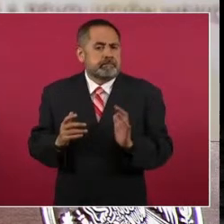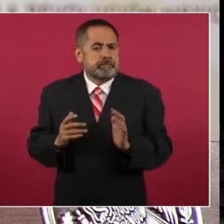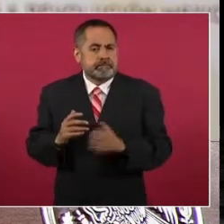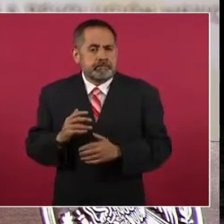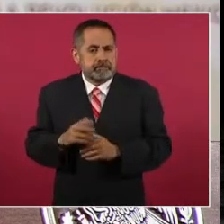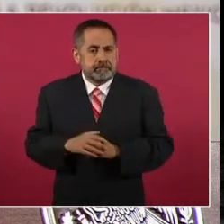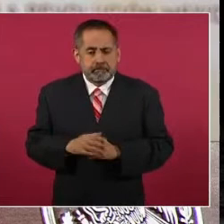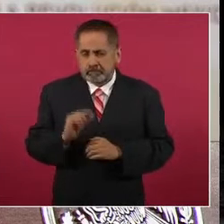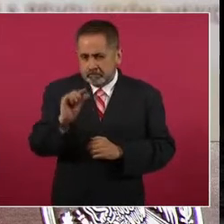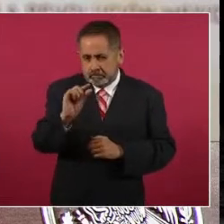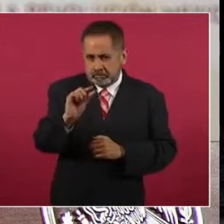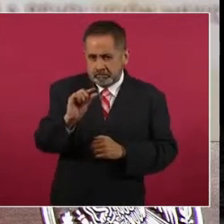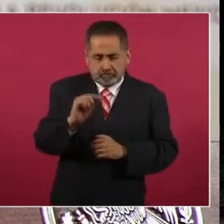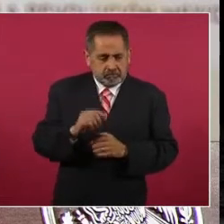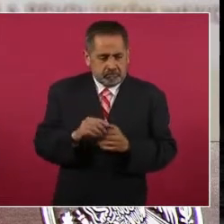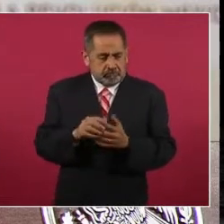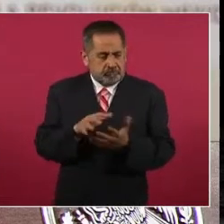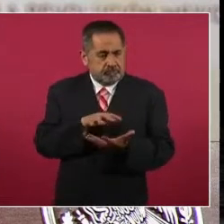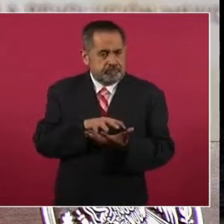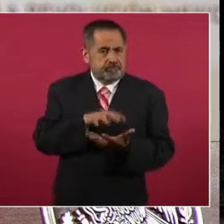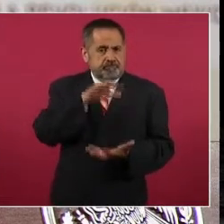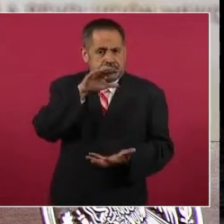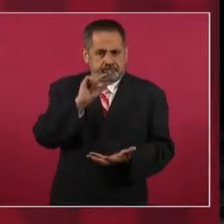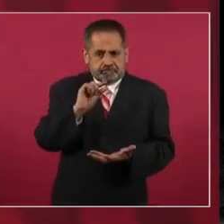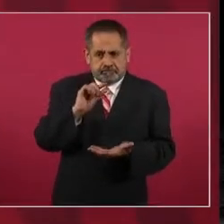y aunque sea poco el crecimiento